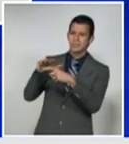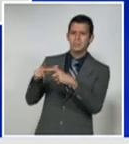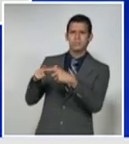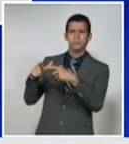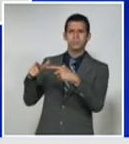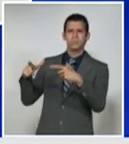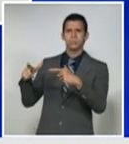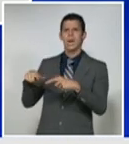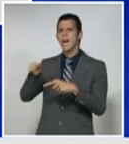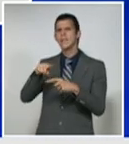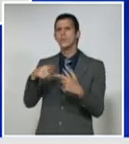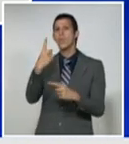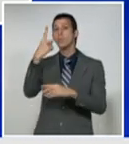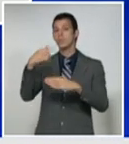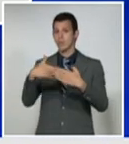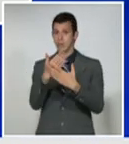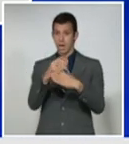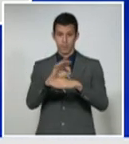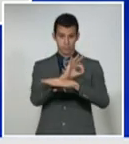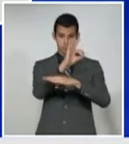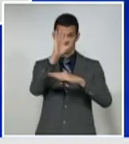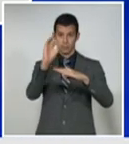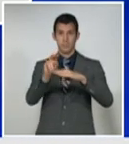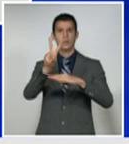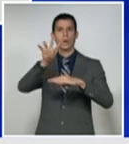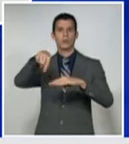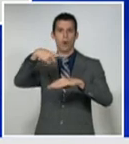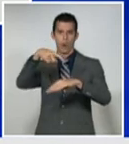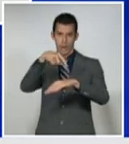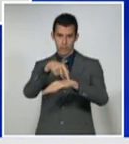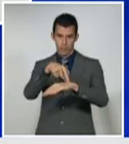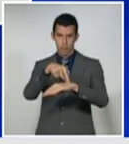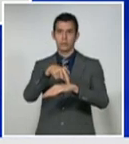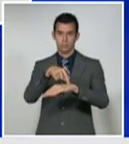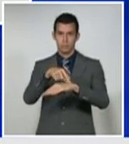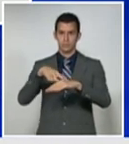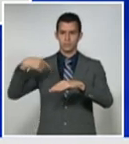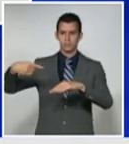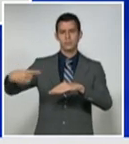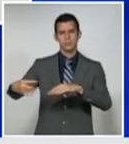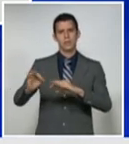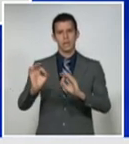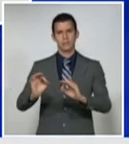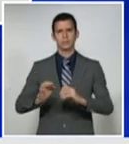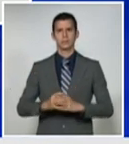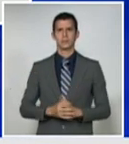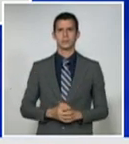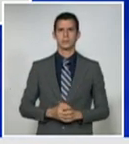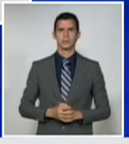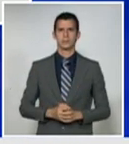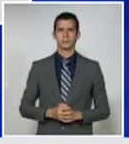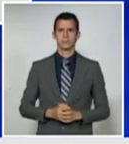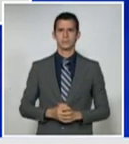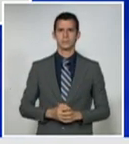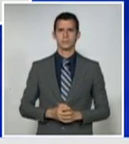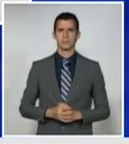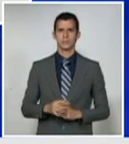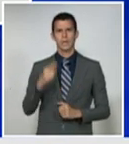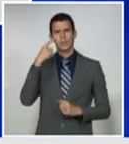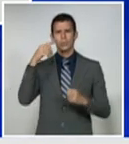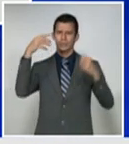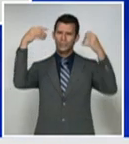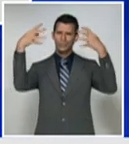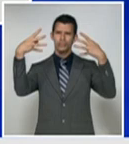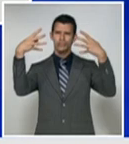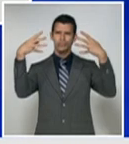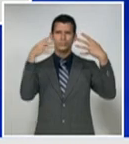vamos al acumulado de los países con mayor reporte de casos y fallecidos, pues no hay muchos cambios en comparación con